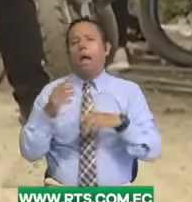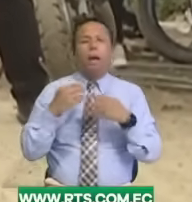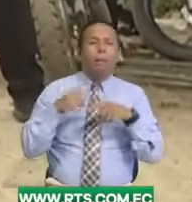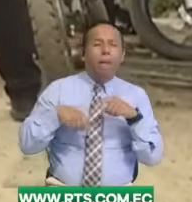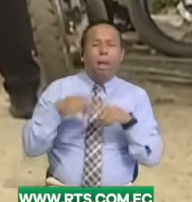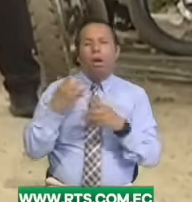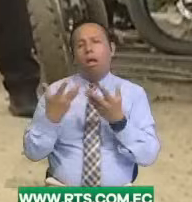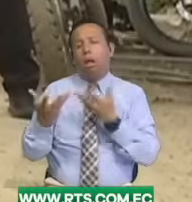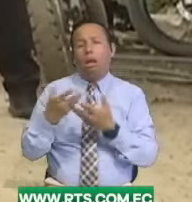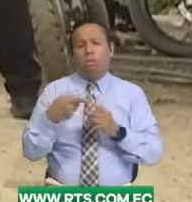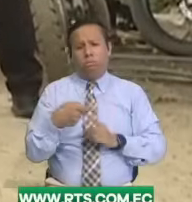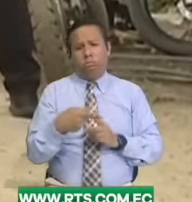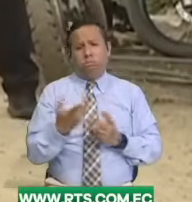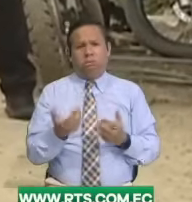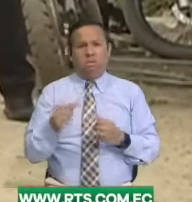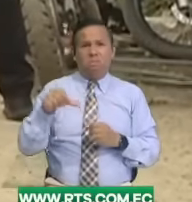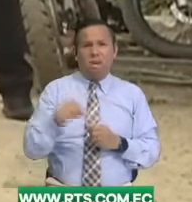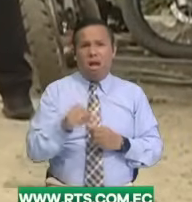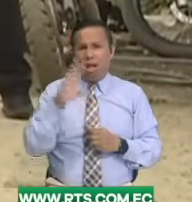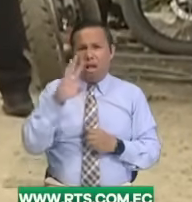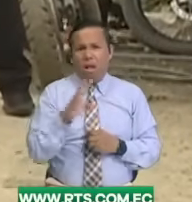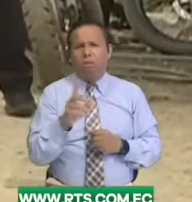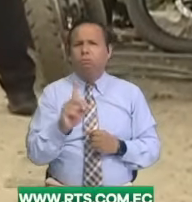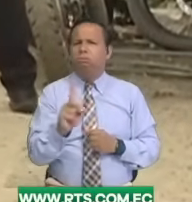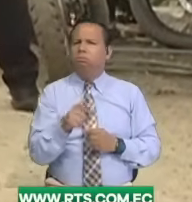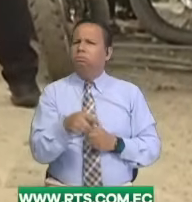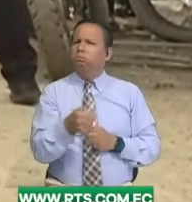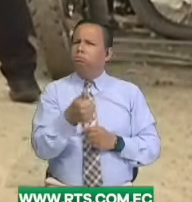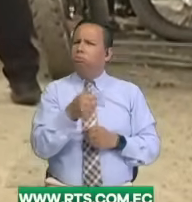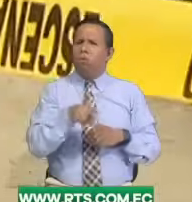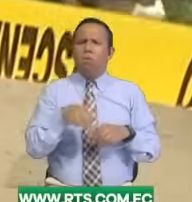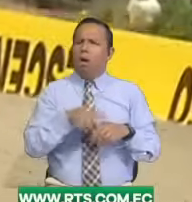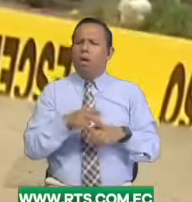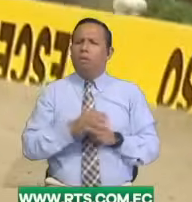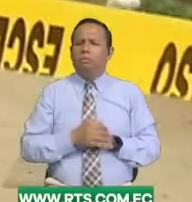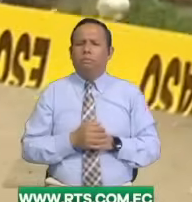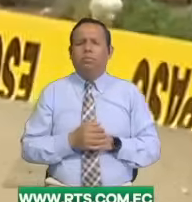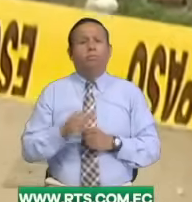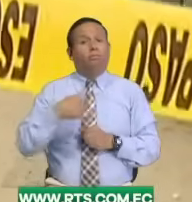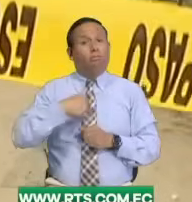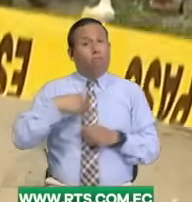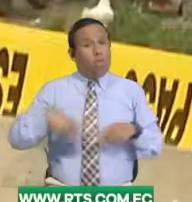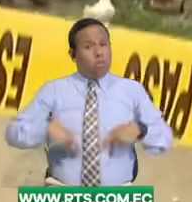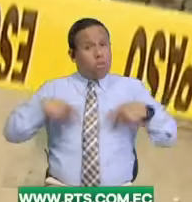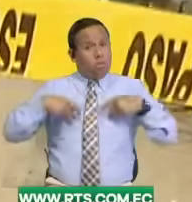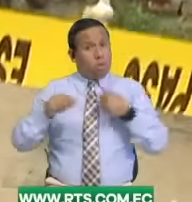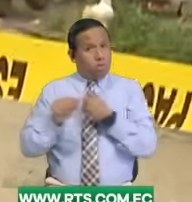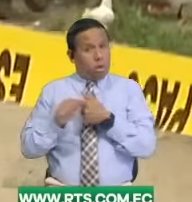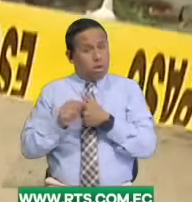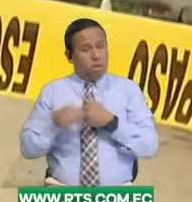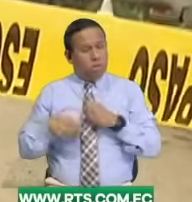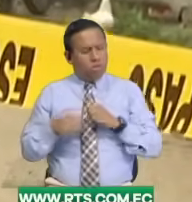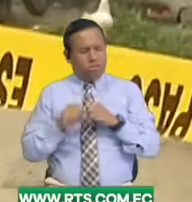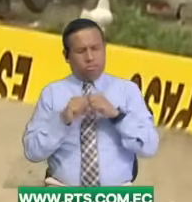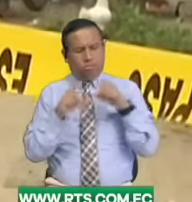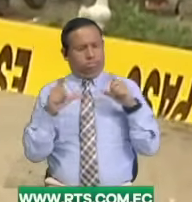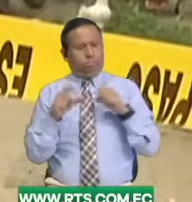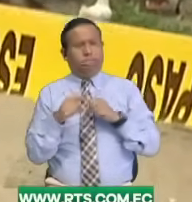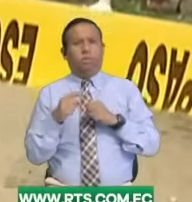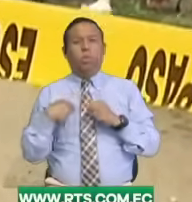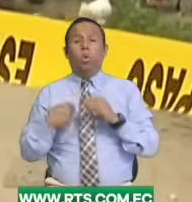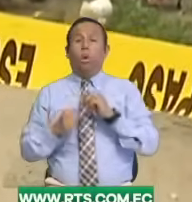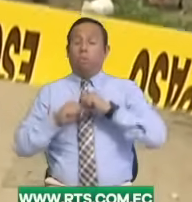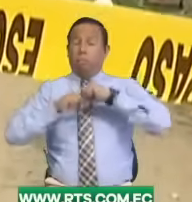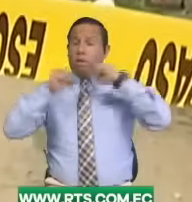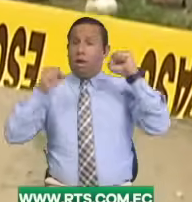ahí no era que tenía antecedente de nada. Yo como moradora me sorprendo que me levanto y voy a comprar